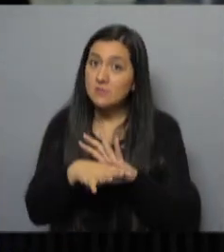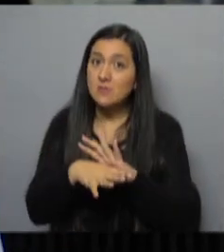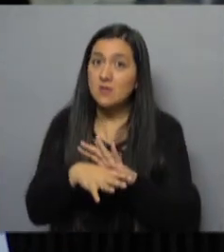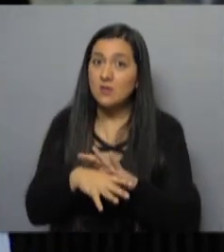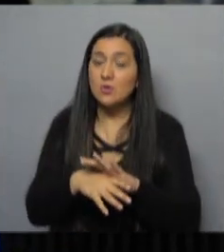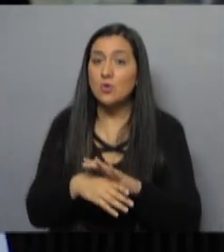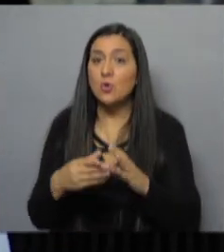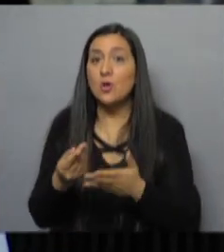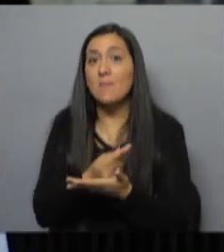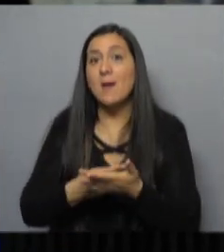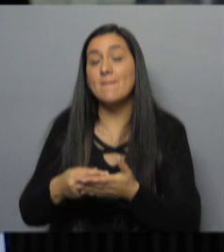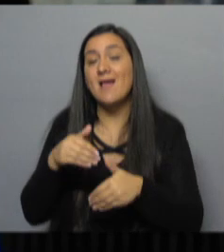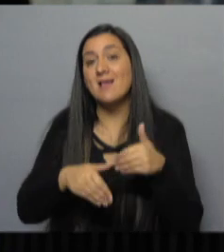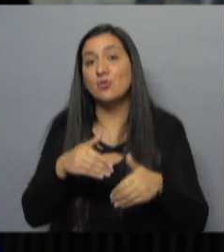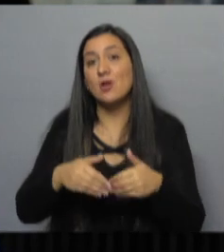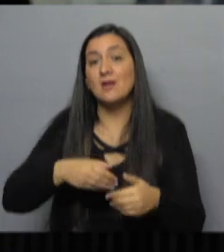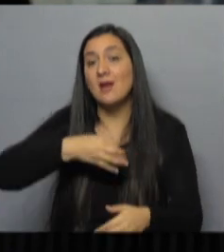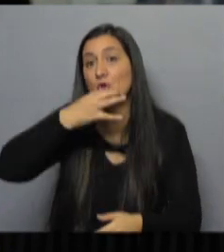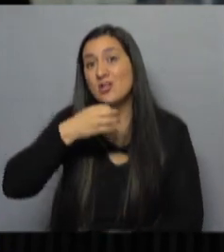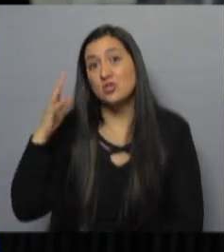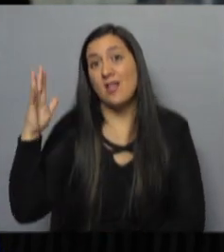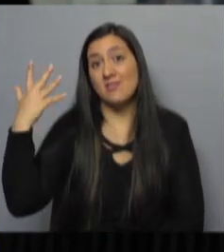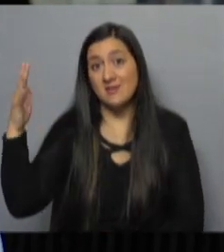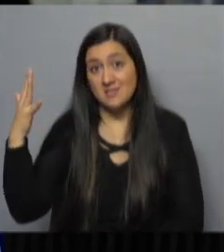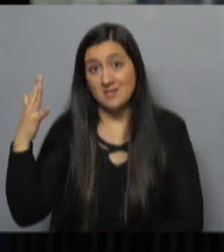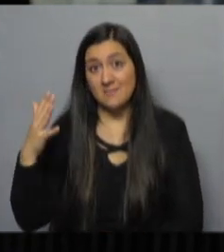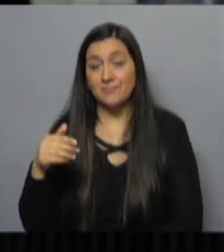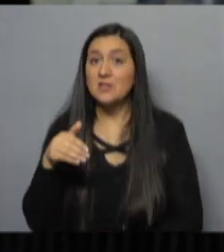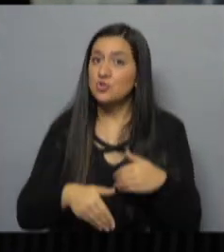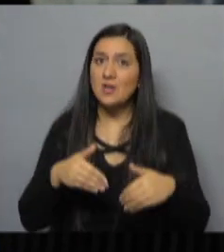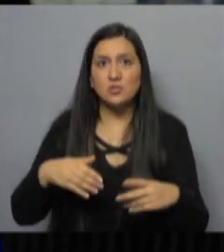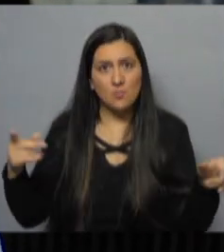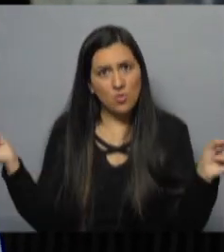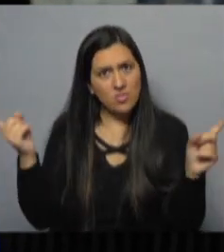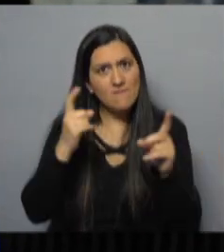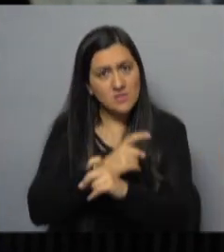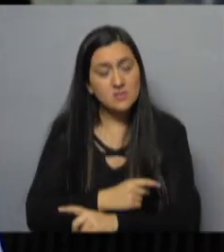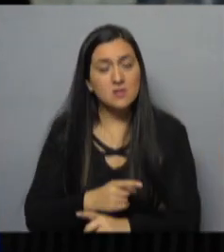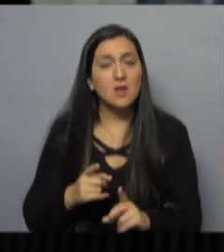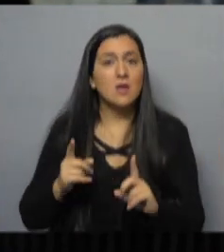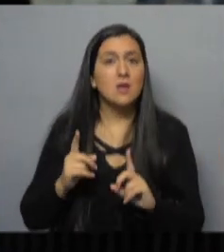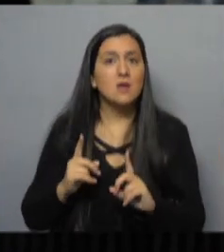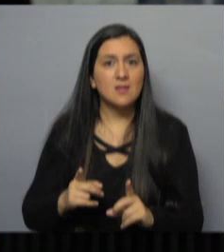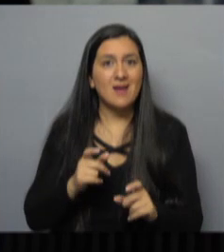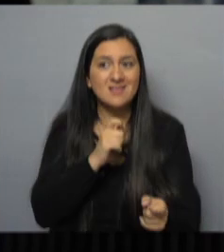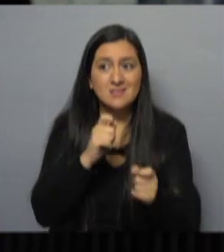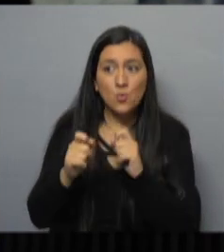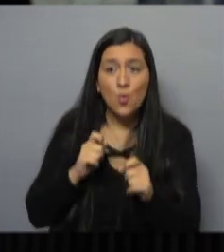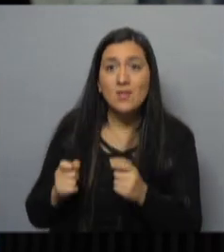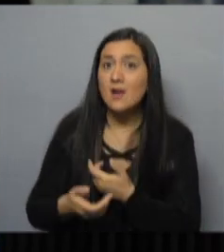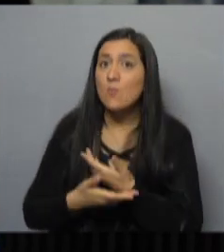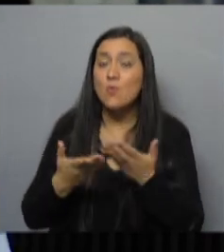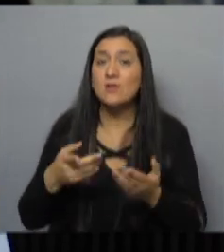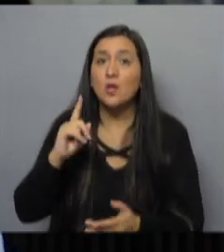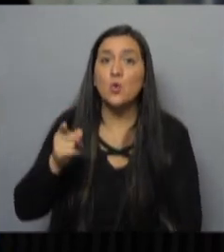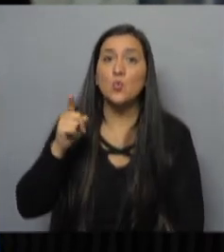el mapa electoral del Congreso de la República de la derecha. Son unas elecciones muy difíciles, pero también las encuestas lo que muestran es que